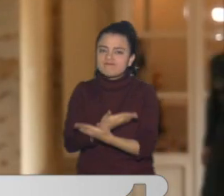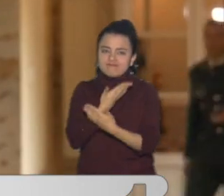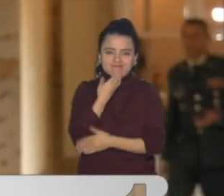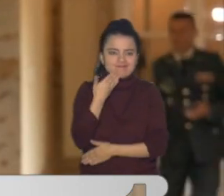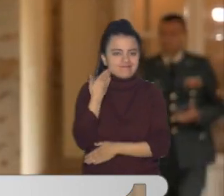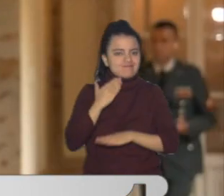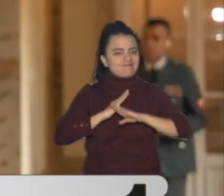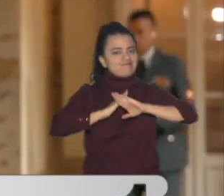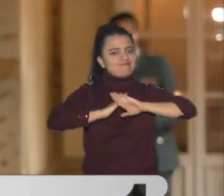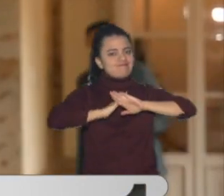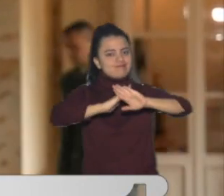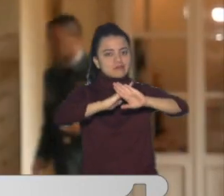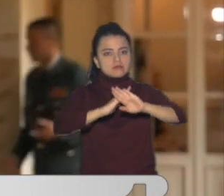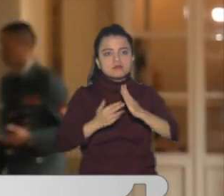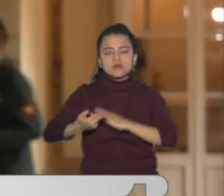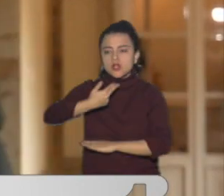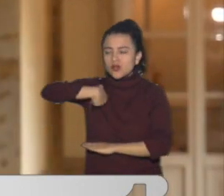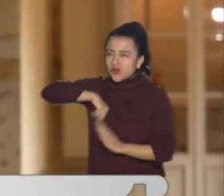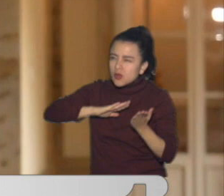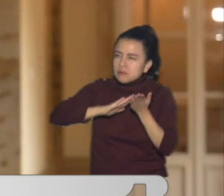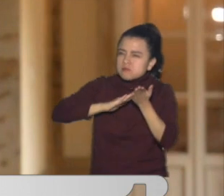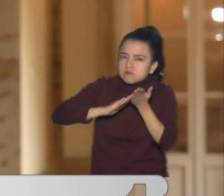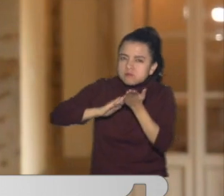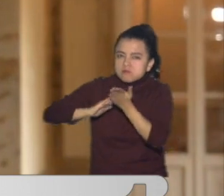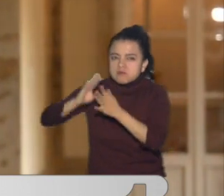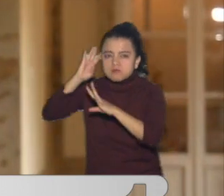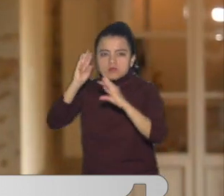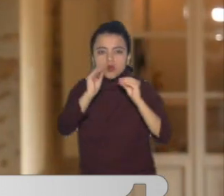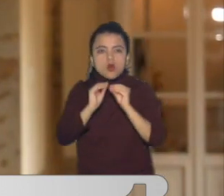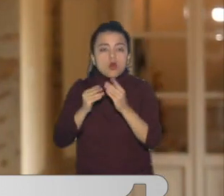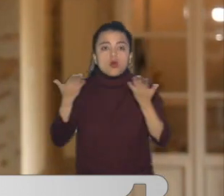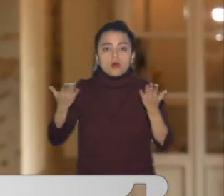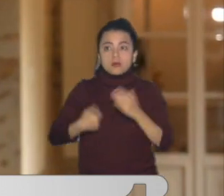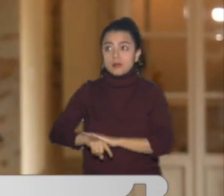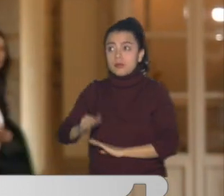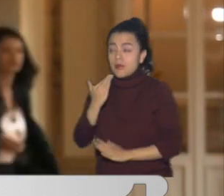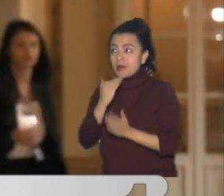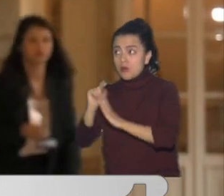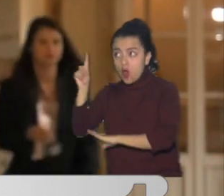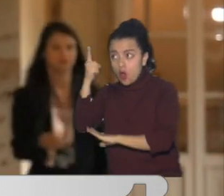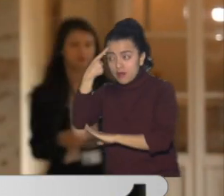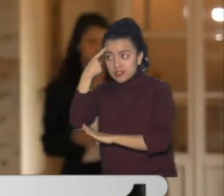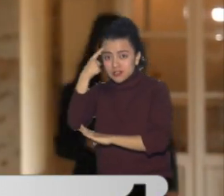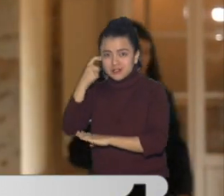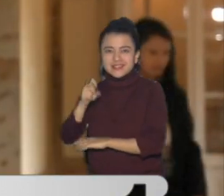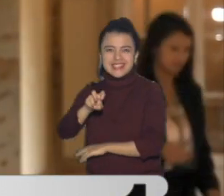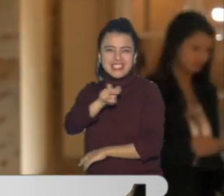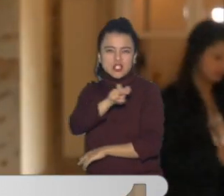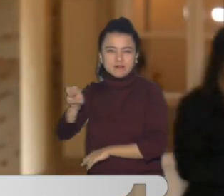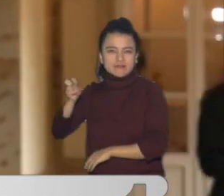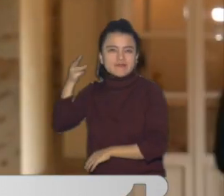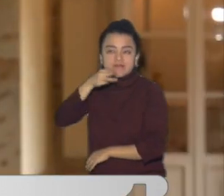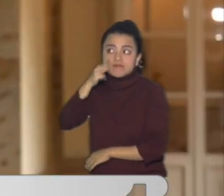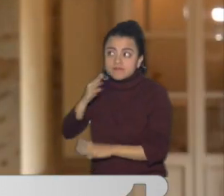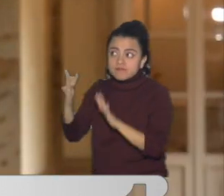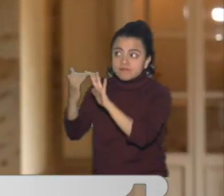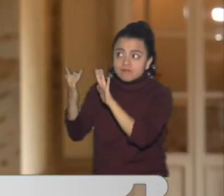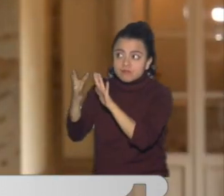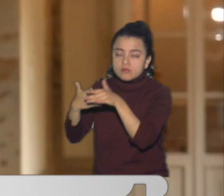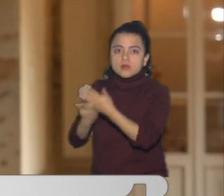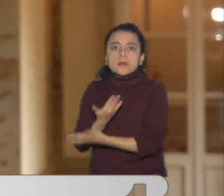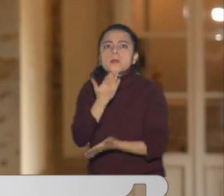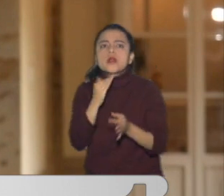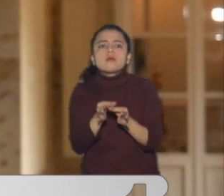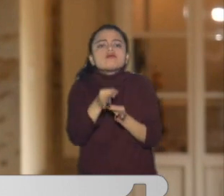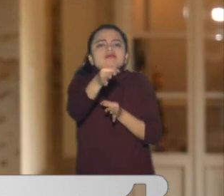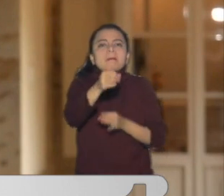puentes, pero es algo que se ha ido trabajando, que hemos trabajado con los gremios, con la gobernación de Norte de Santander. Hay intercambio comercial, por ejemplo, en Paraguachón,